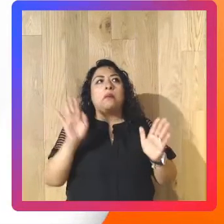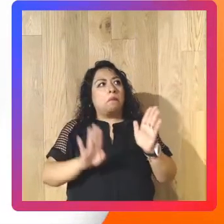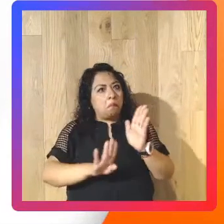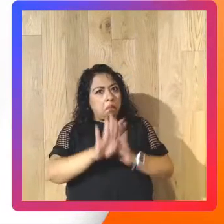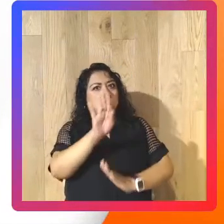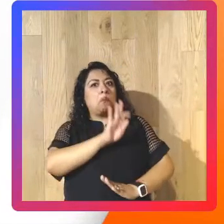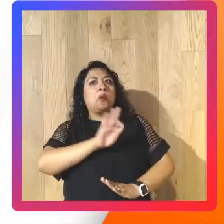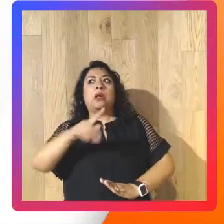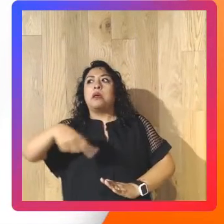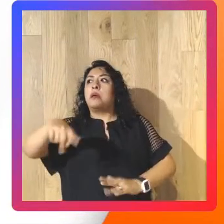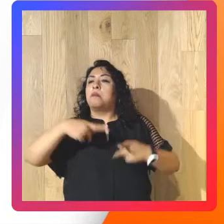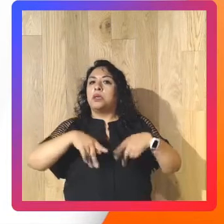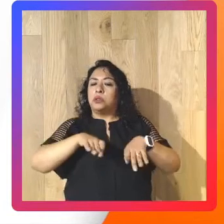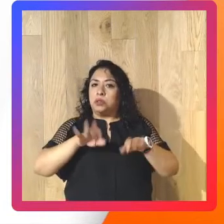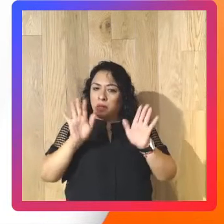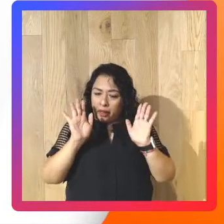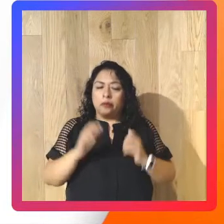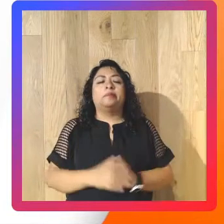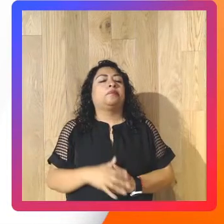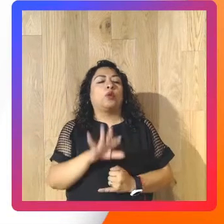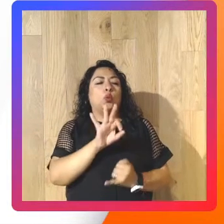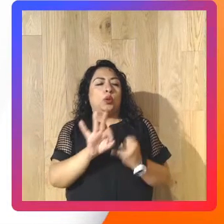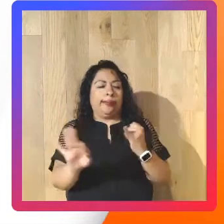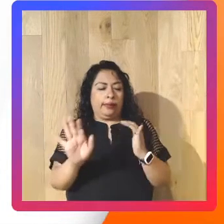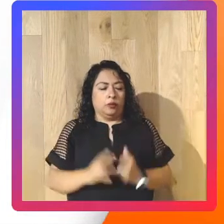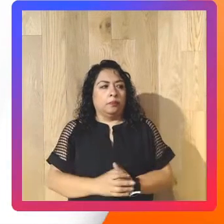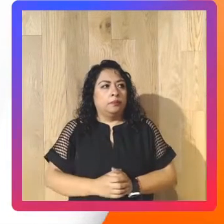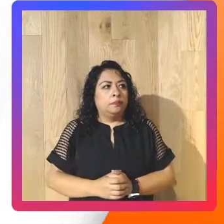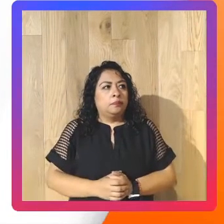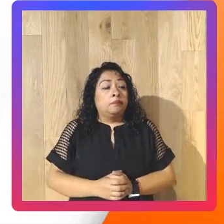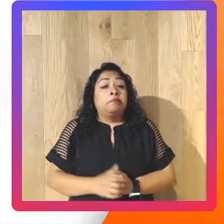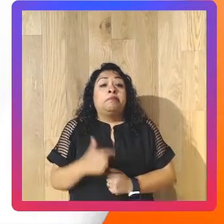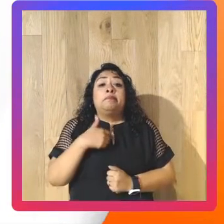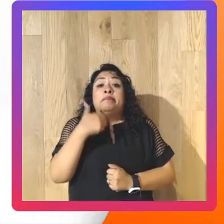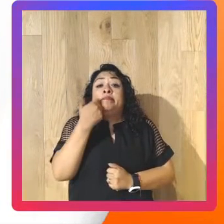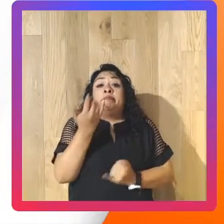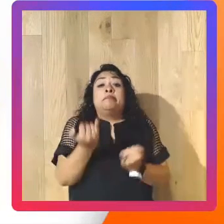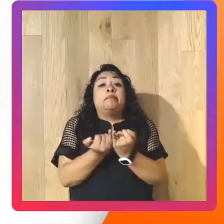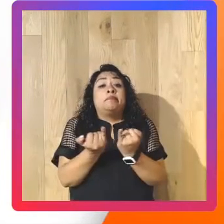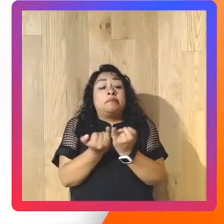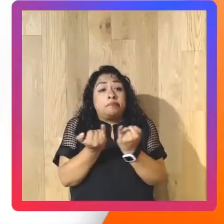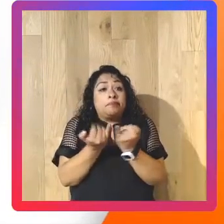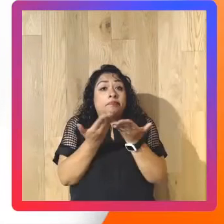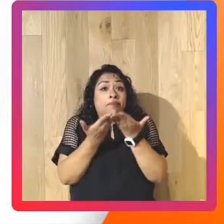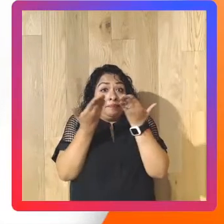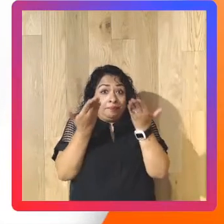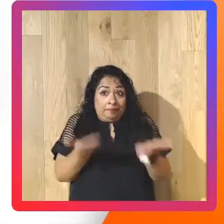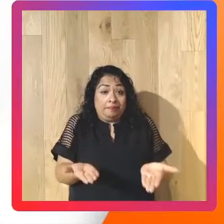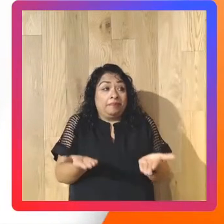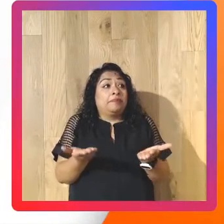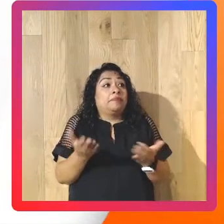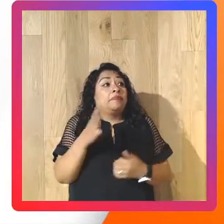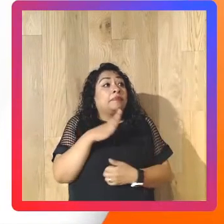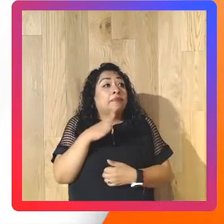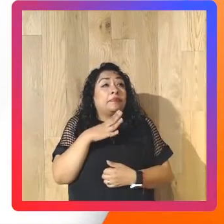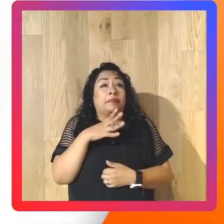crecer a sus colaboradores. Y para terminar, yo quisiera también, ahora que se puso